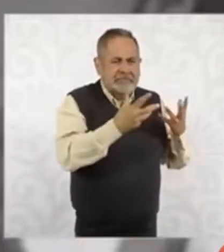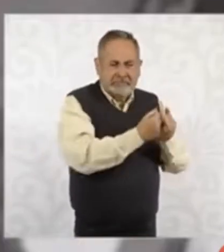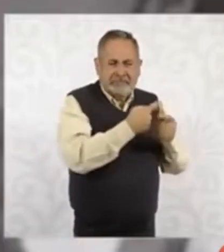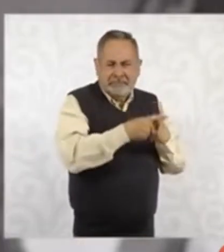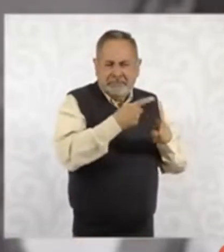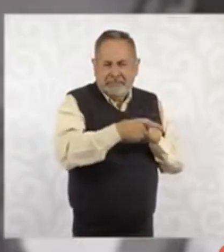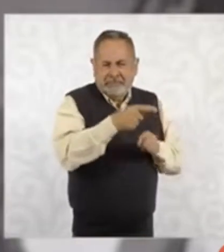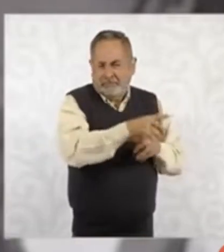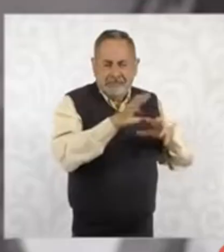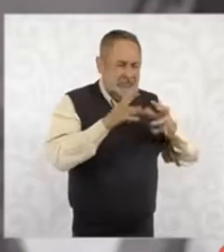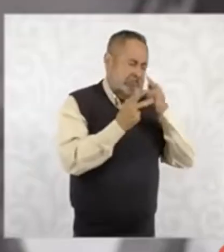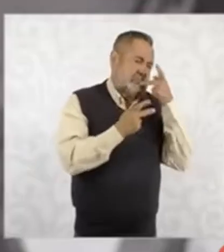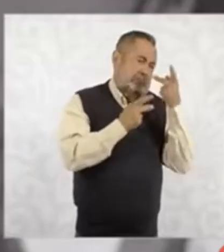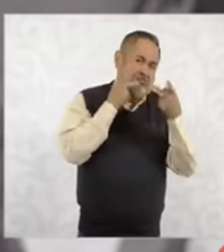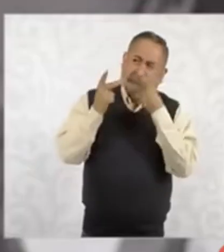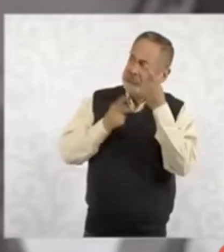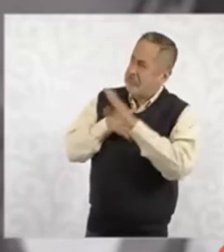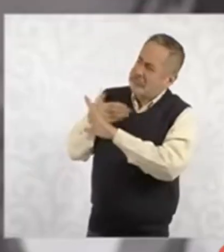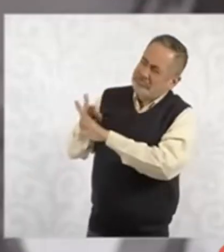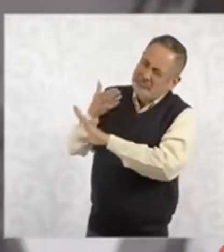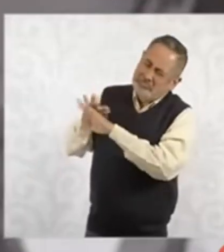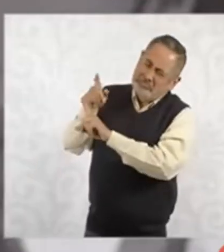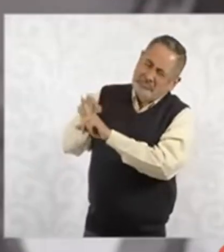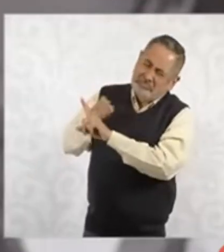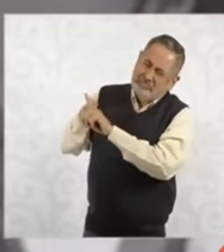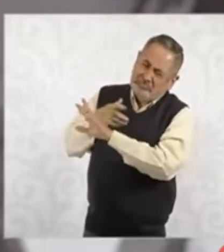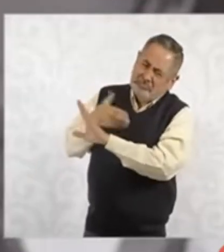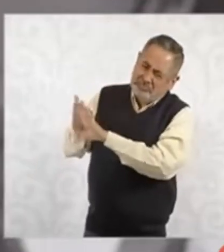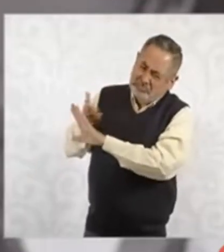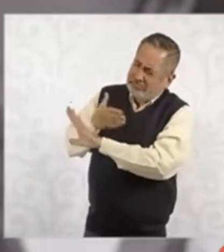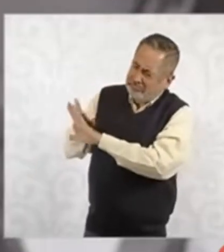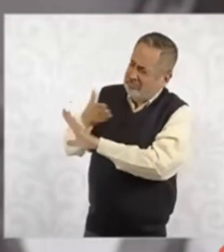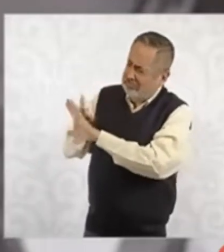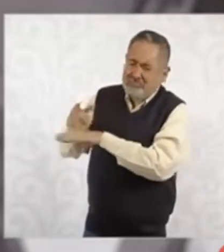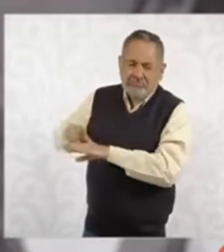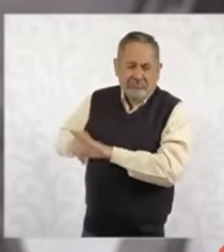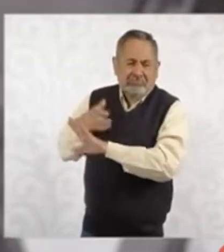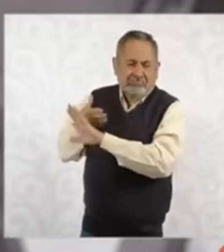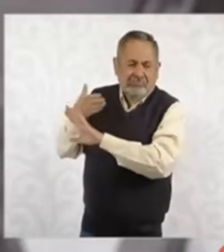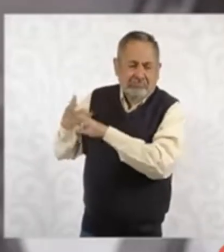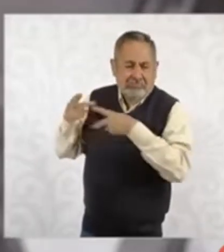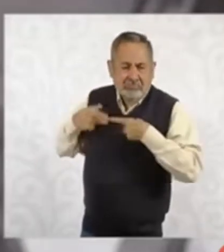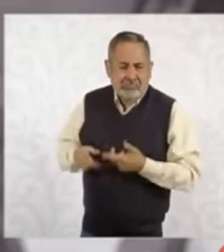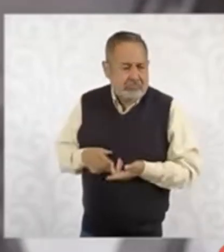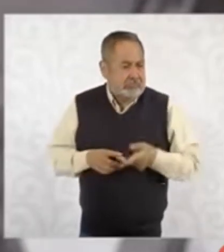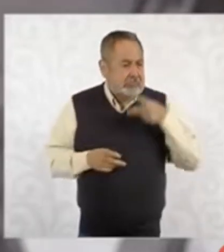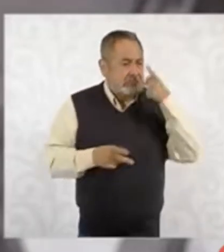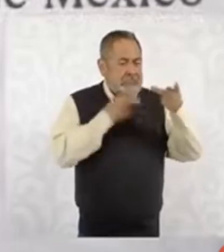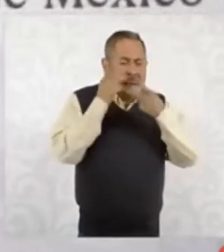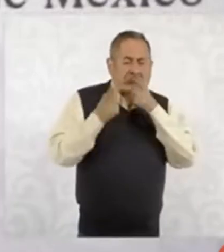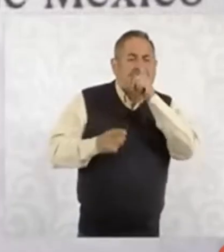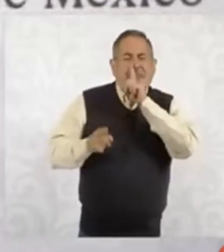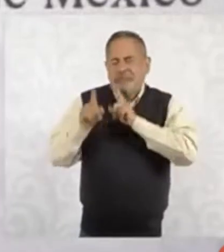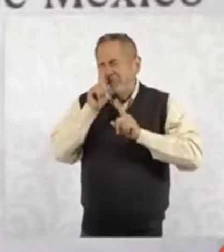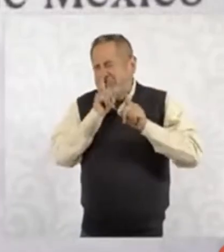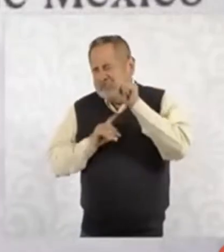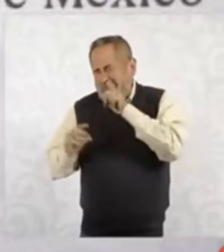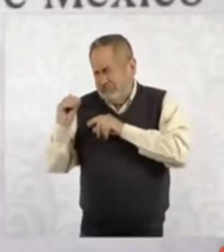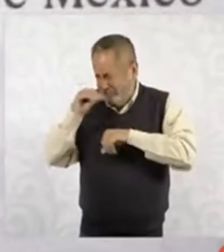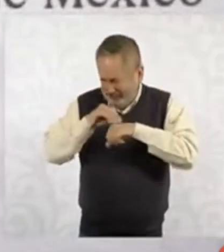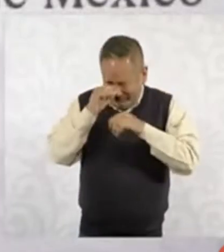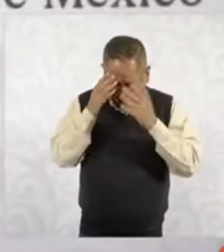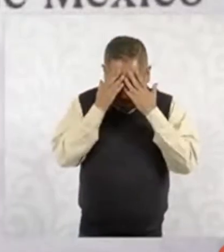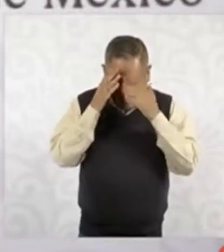barra se dedicó a criticar al gobierno y a la presidenta y a levantar también muchos falsos, muchas mentiras.